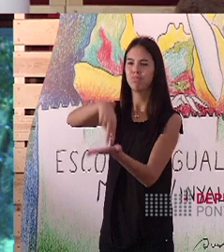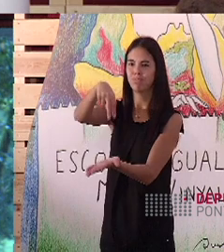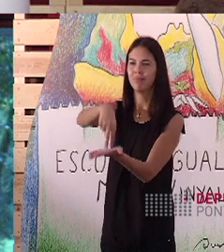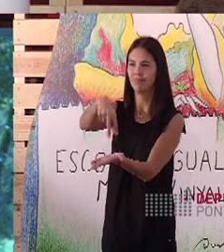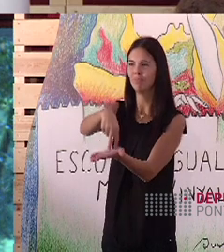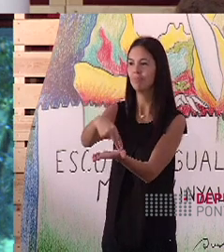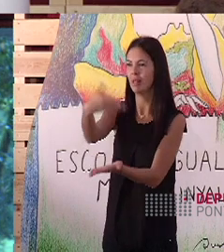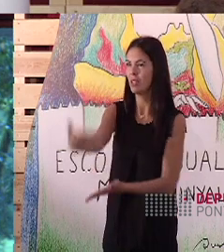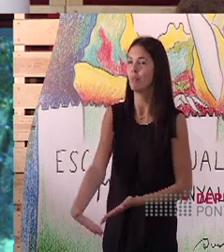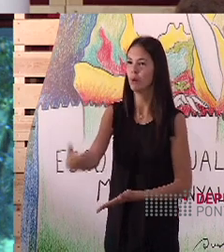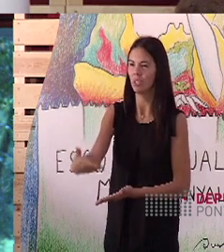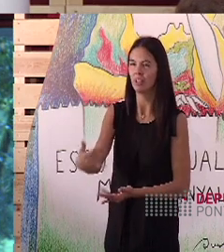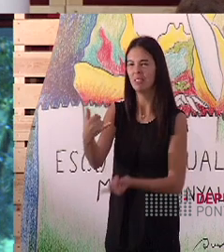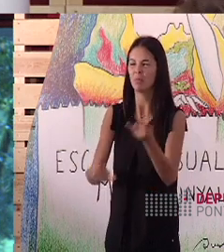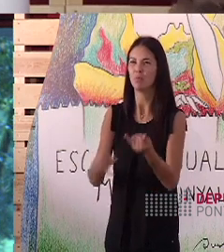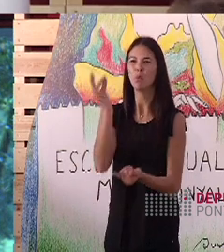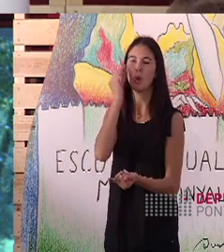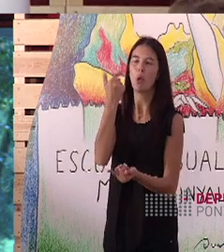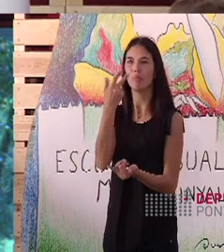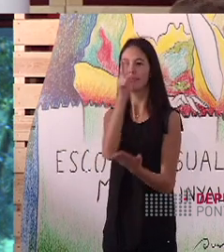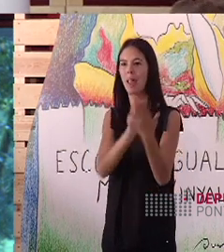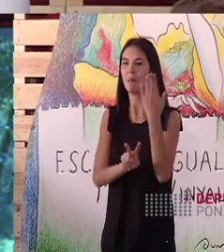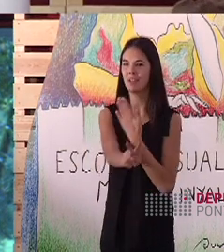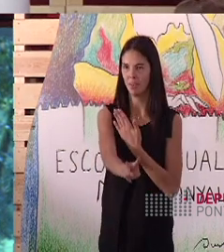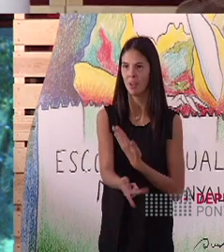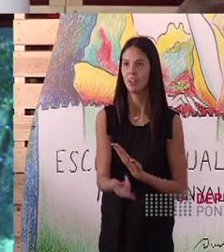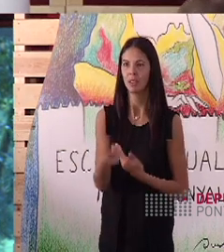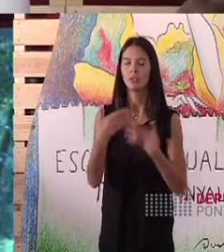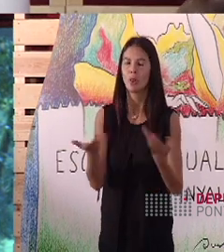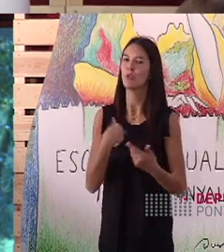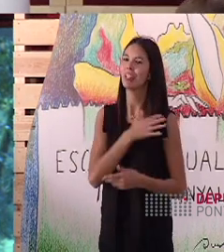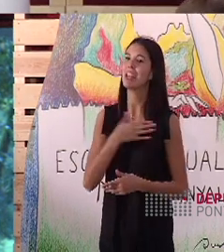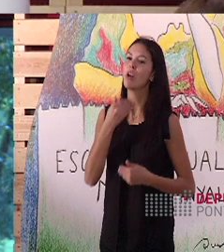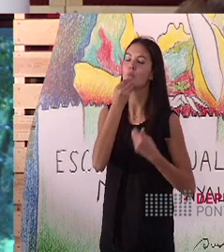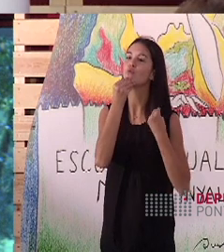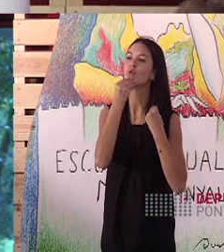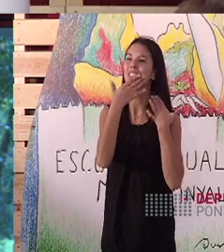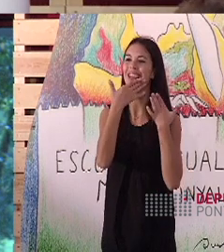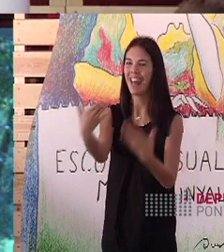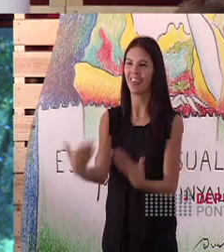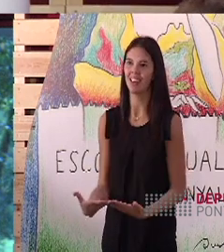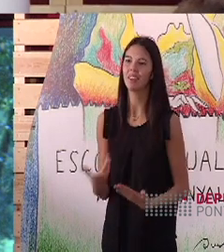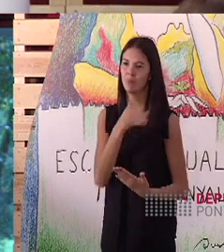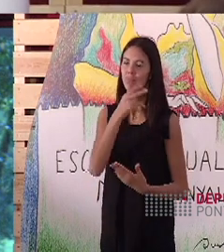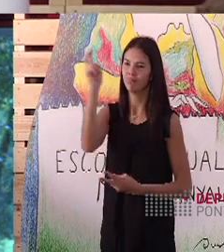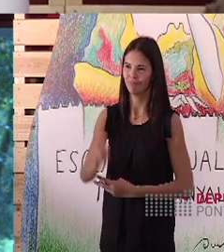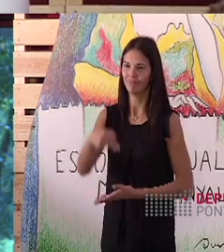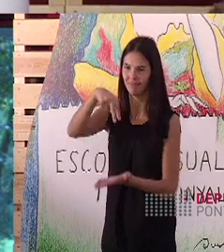estemos presentes, que estamos moi invisibilizadas, e, polo tanto, eu quero dar moitísimas gracias por estar